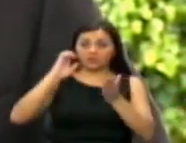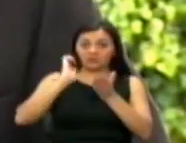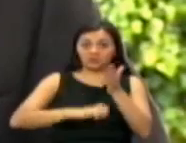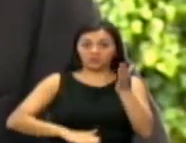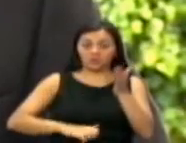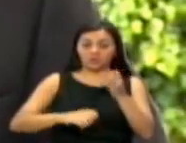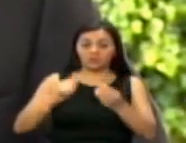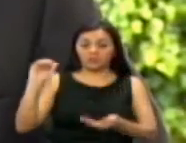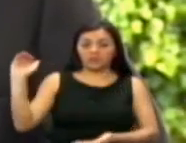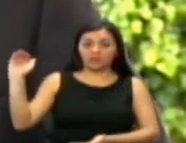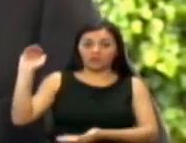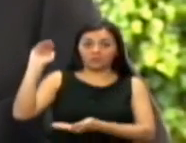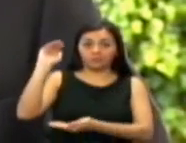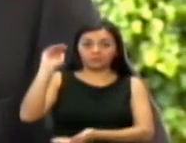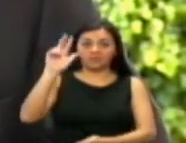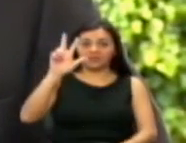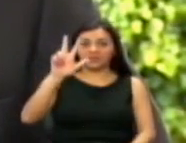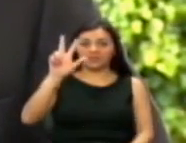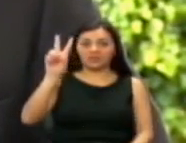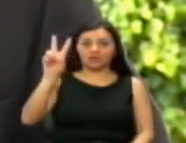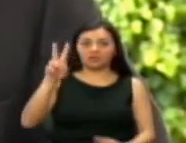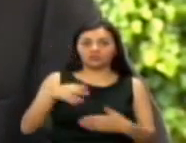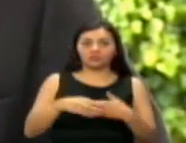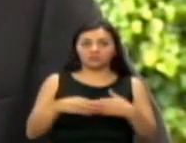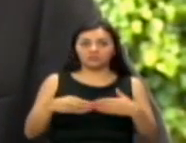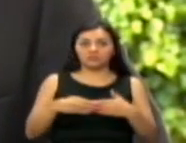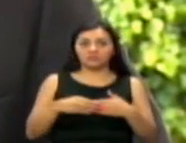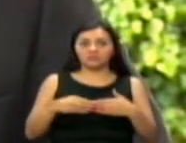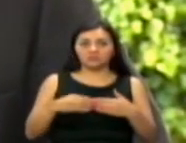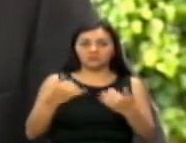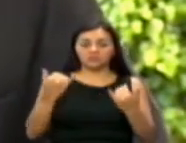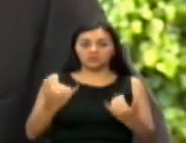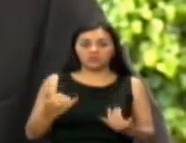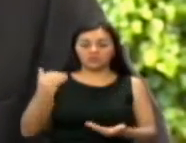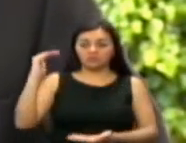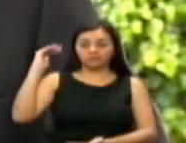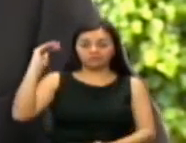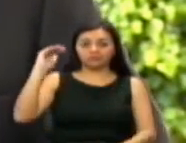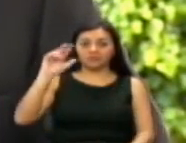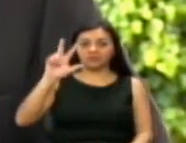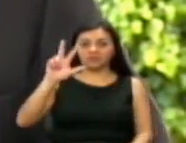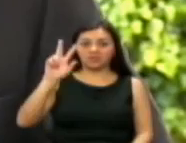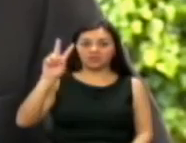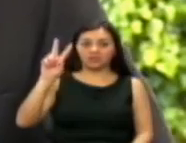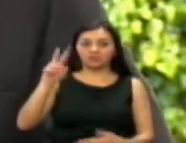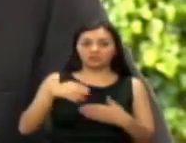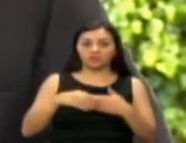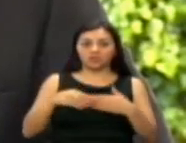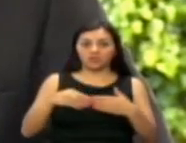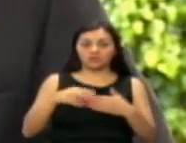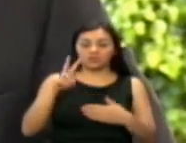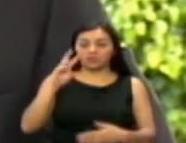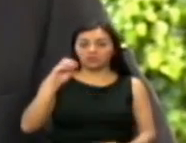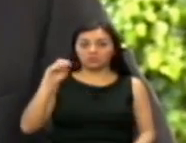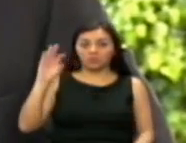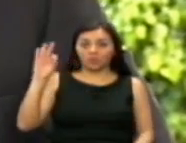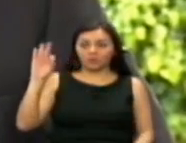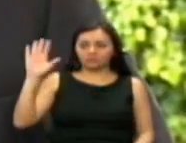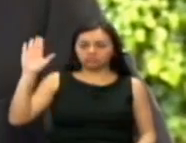estamos recibiendo por barril de petróleo $32. $32 el barril de petróleo. El más bajo desde el 2009. Si lo llevan a